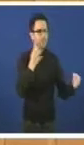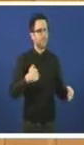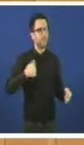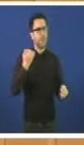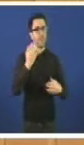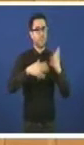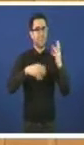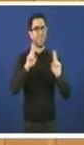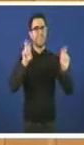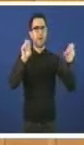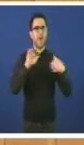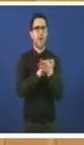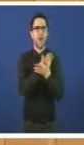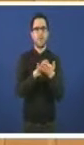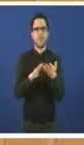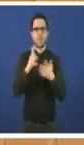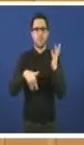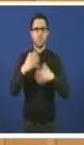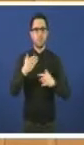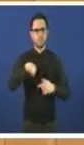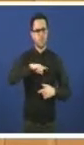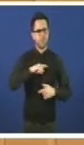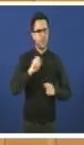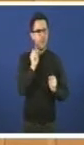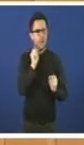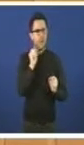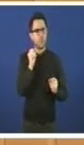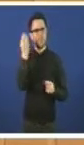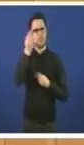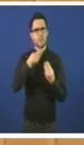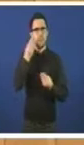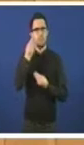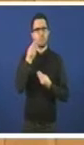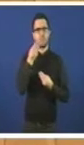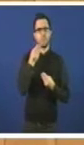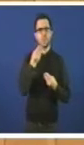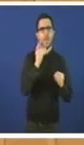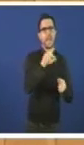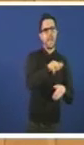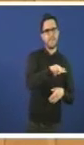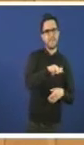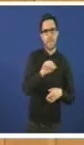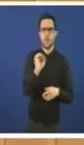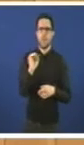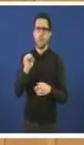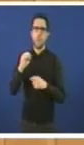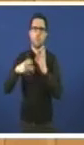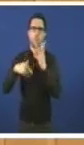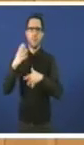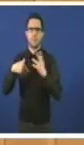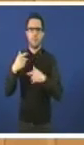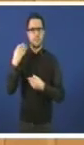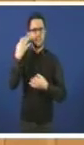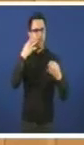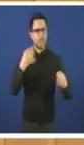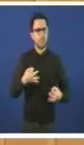partido popular no entendemos que niño castelán ninguno galego que sean más apropiados para impartir una materia o a otra creemos que las de las